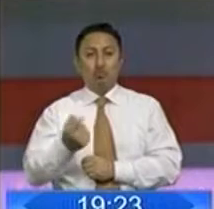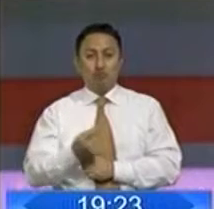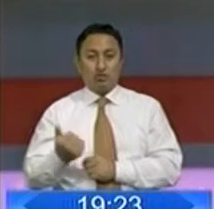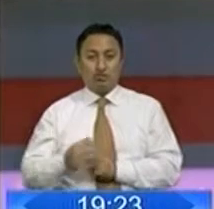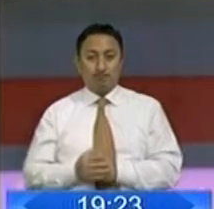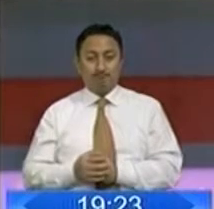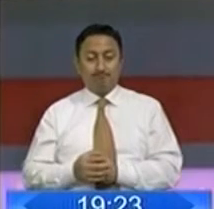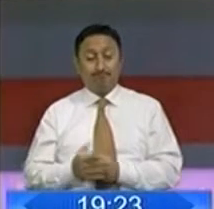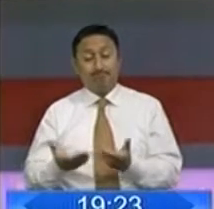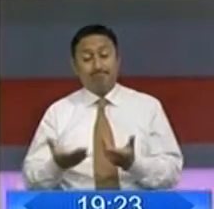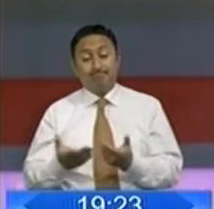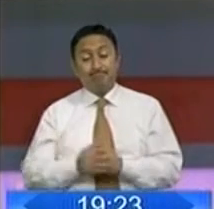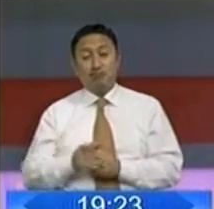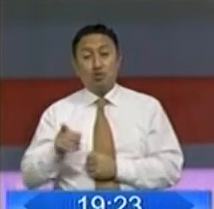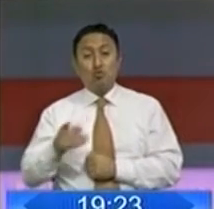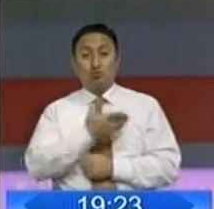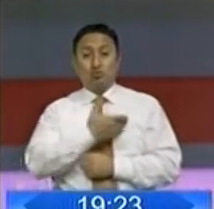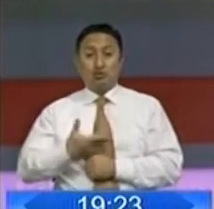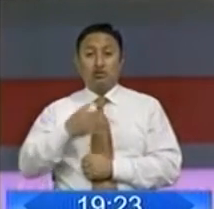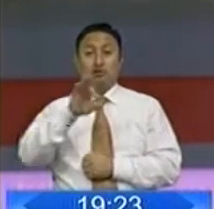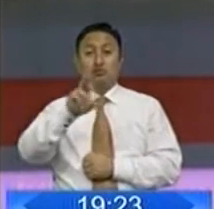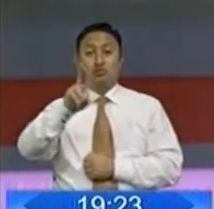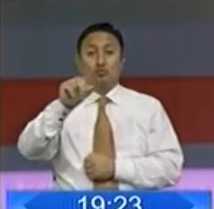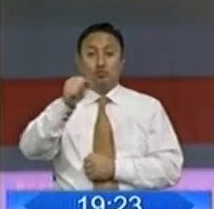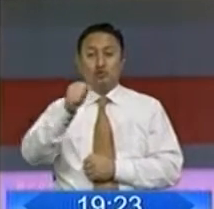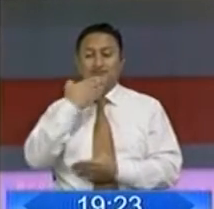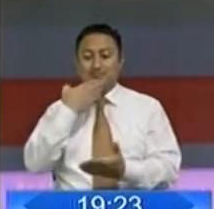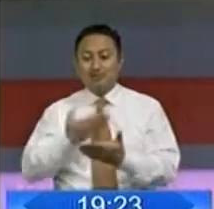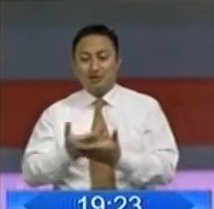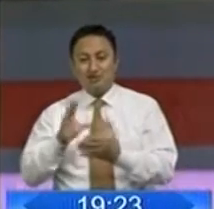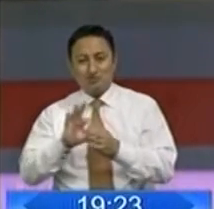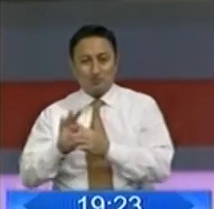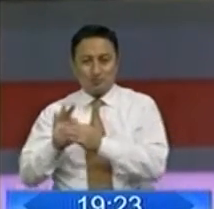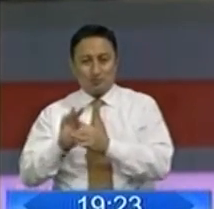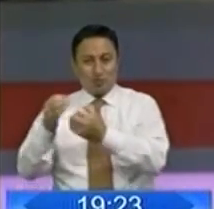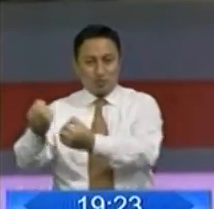censurados, incluido su presidente José Tuárez. Muchas gracias, Andrea, por ese informe tan completo.